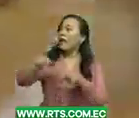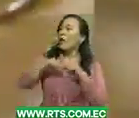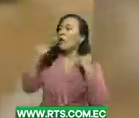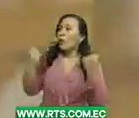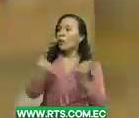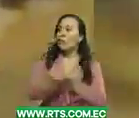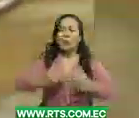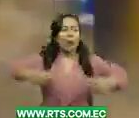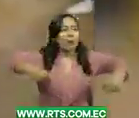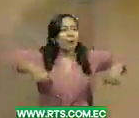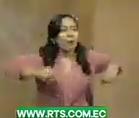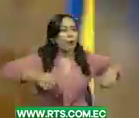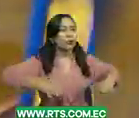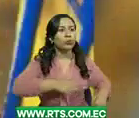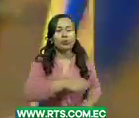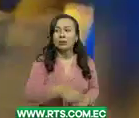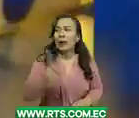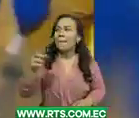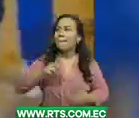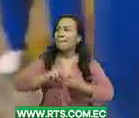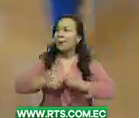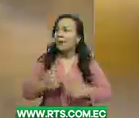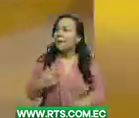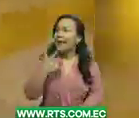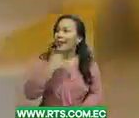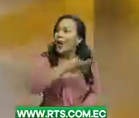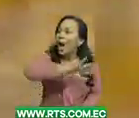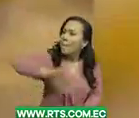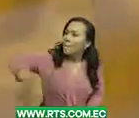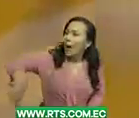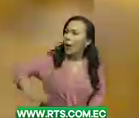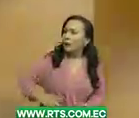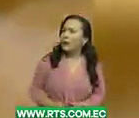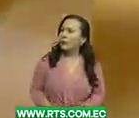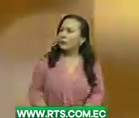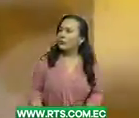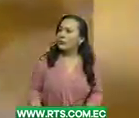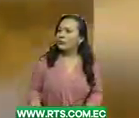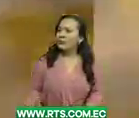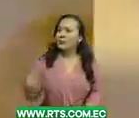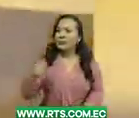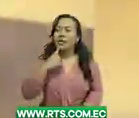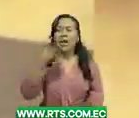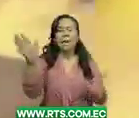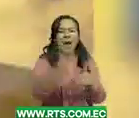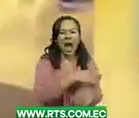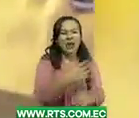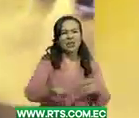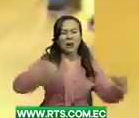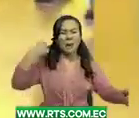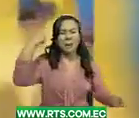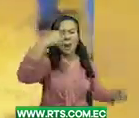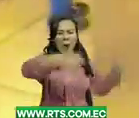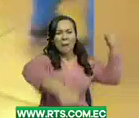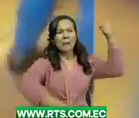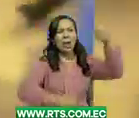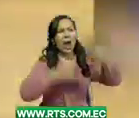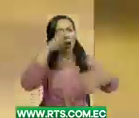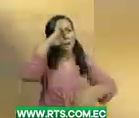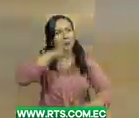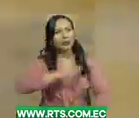operaciones motorizadas. Problemas por decirles que se retiren. Comienzan a pegarles a los policías justo en este